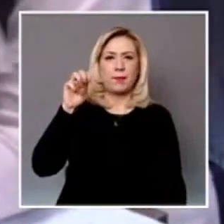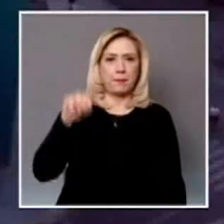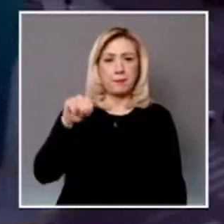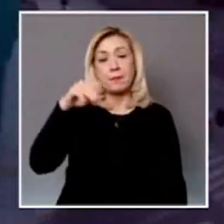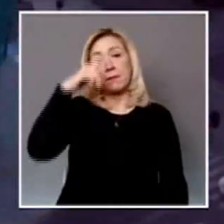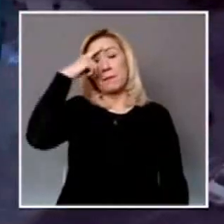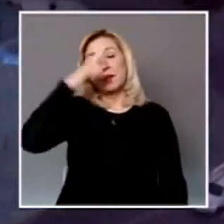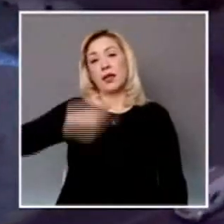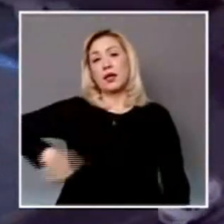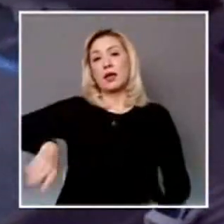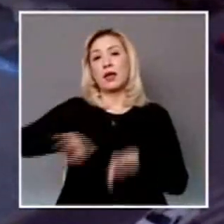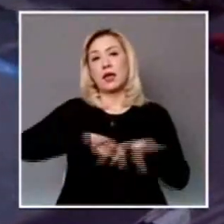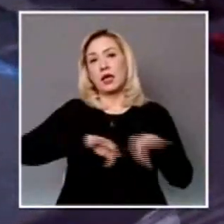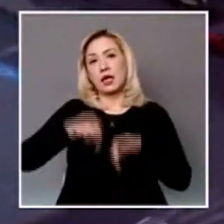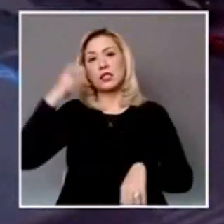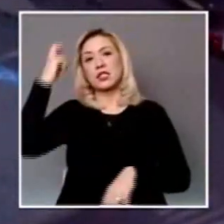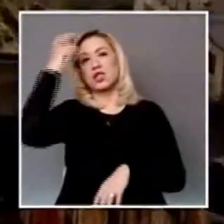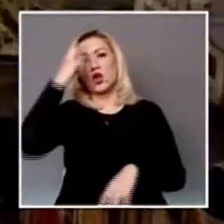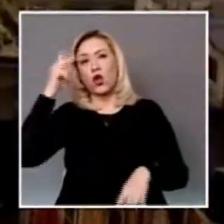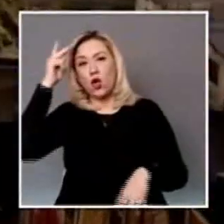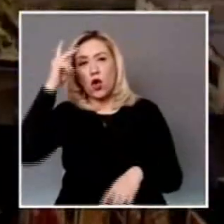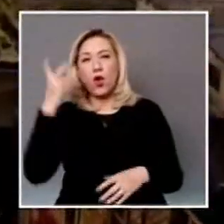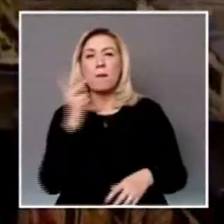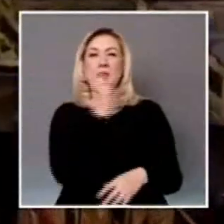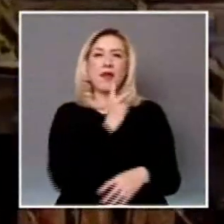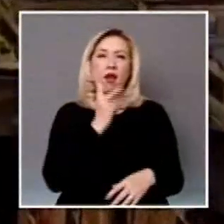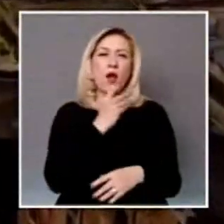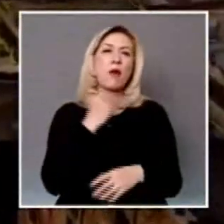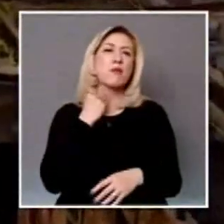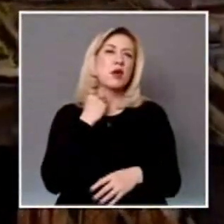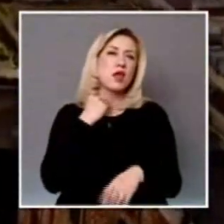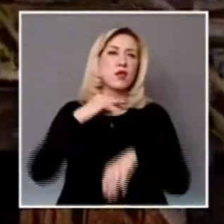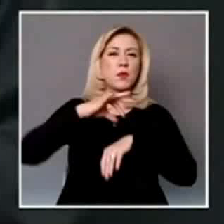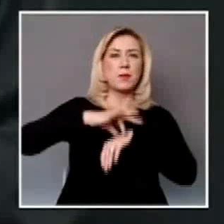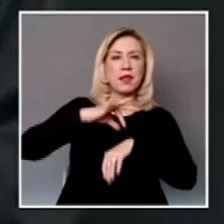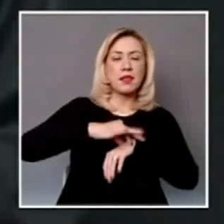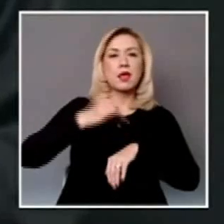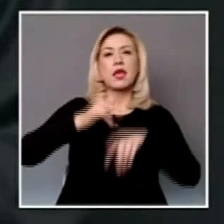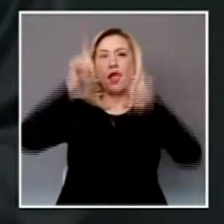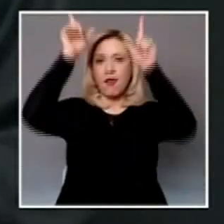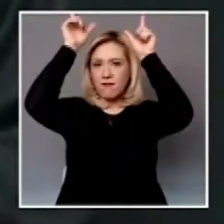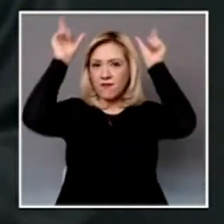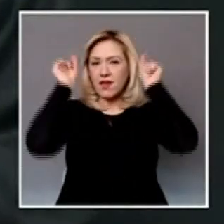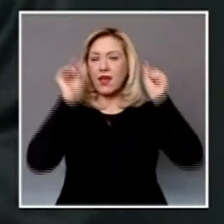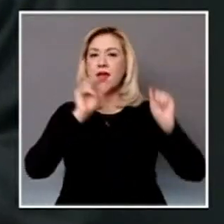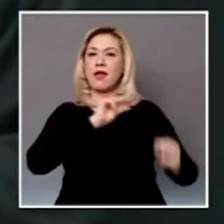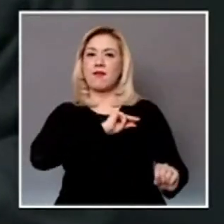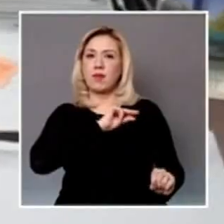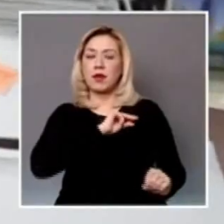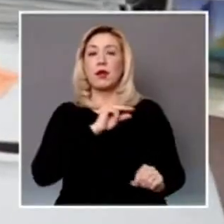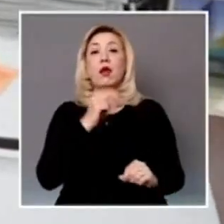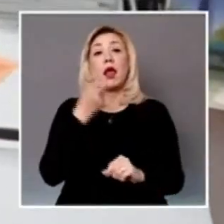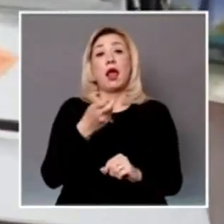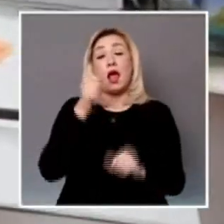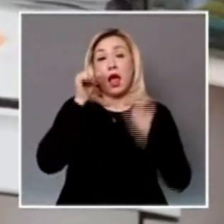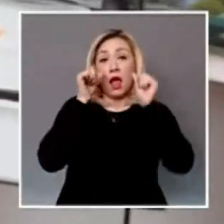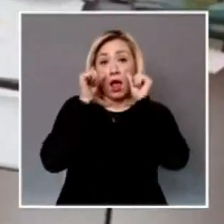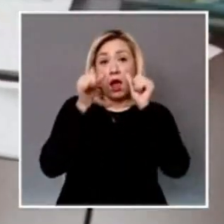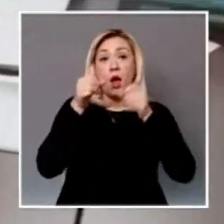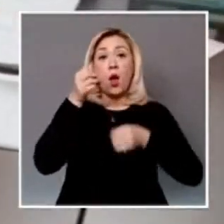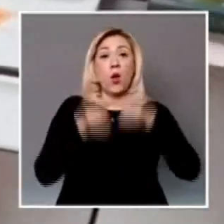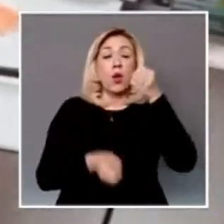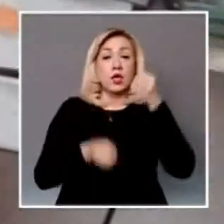sociales, psicólogos, pedagogos, abogados, médicos y enfermeros. El centro se encarga de atender los juicios relativos